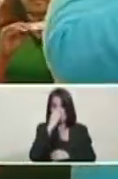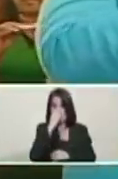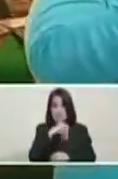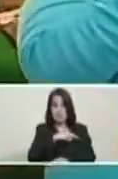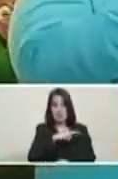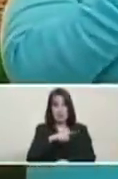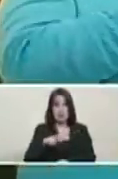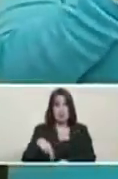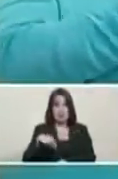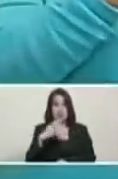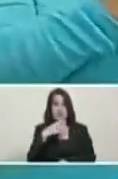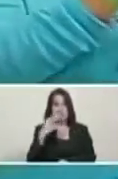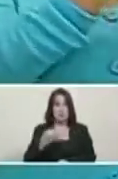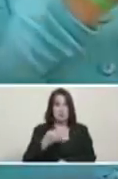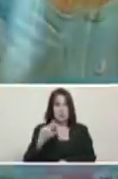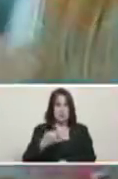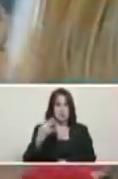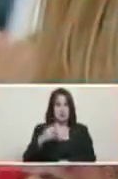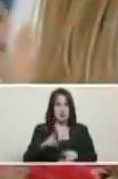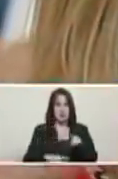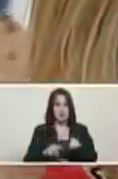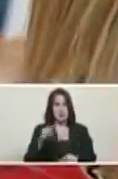Somos de verdad.